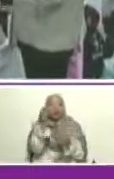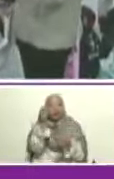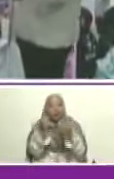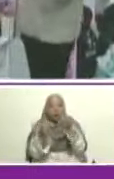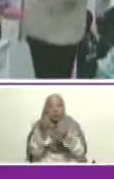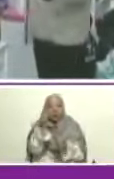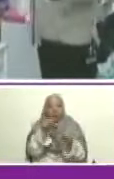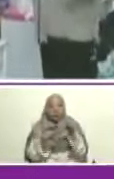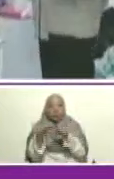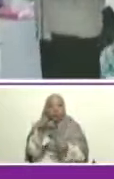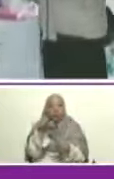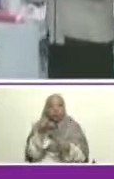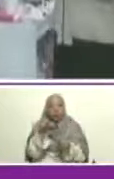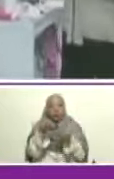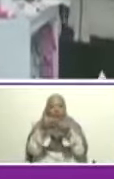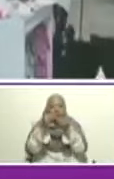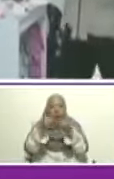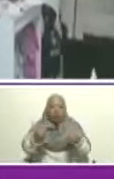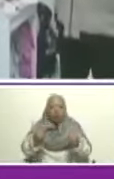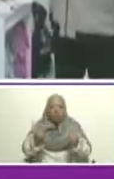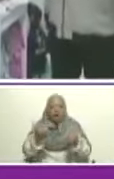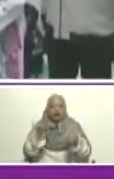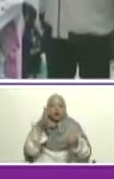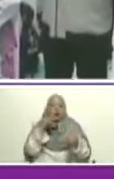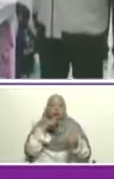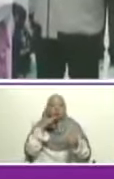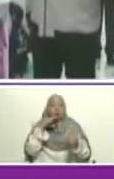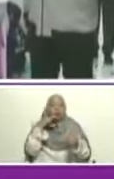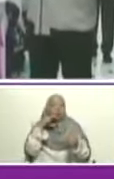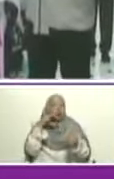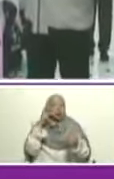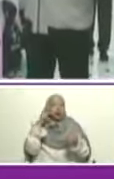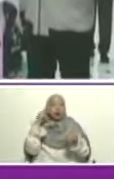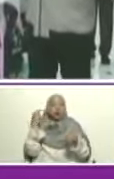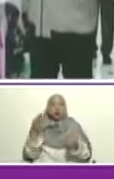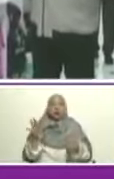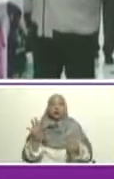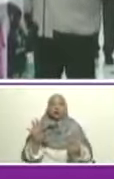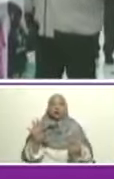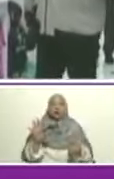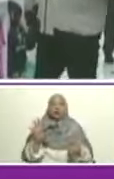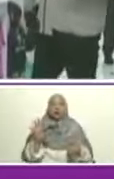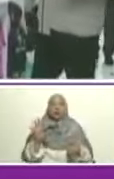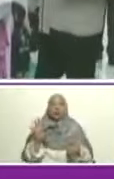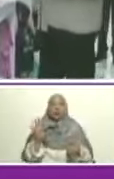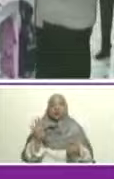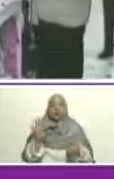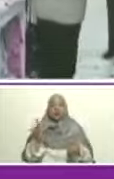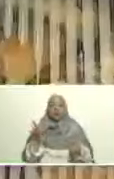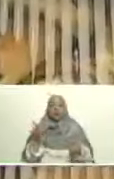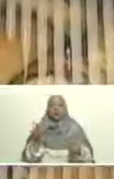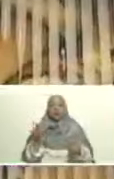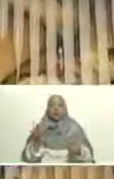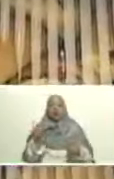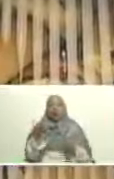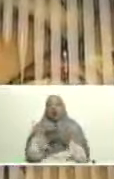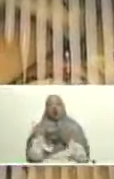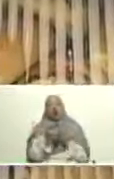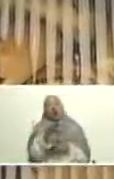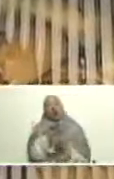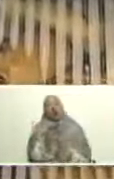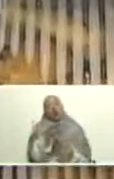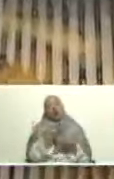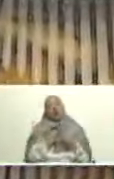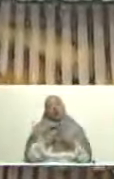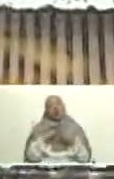pan salado. Pero eso sabe a Los Ángeles, pues. ¿Dónde estás tú? ¿En qué parte de...? En